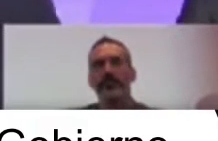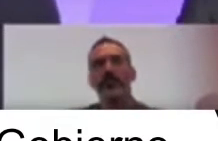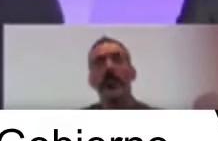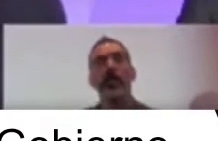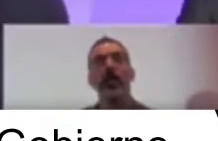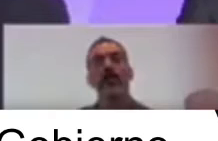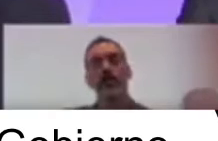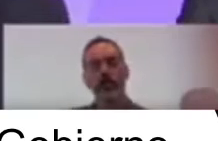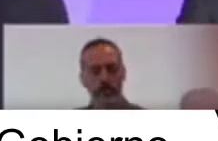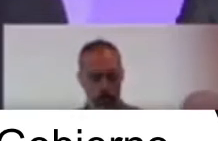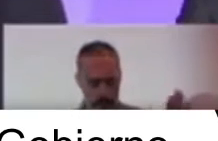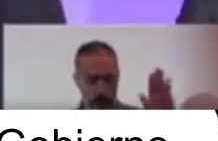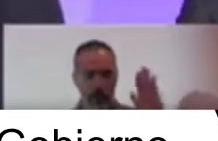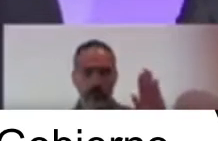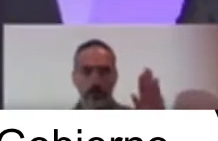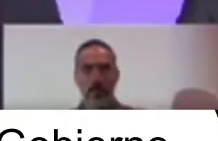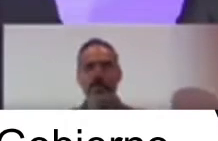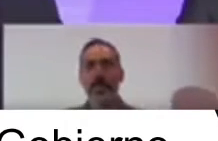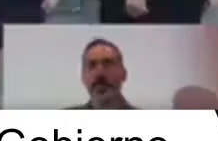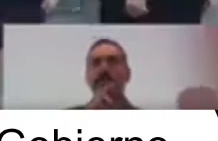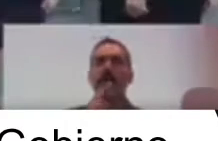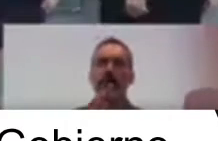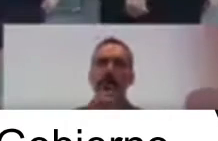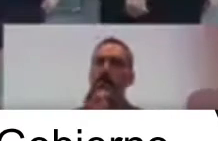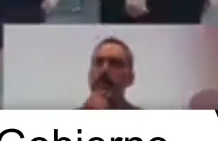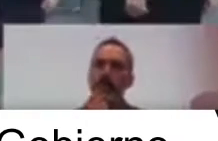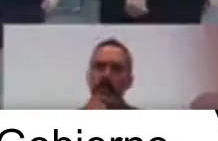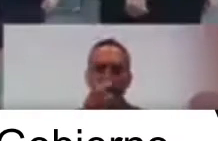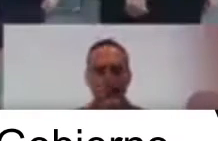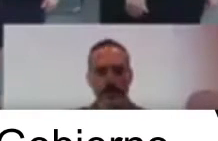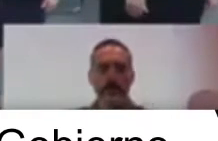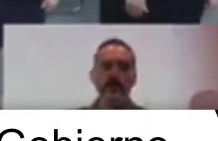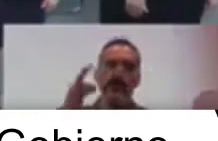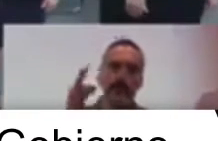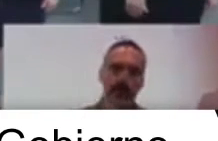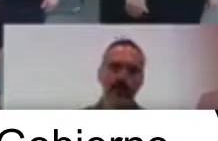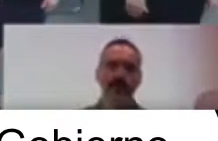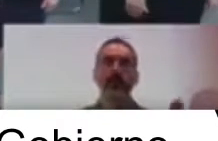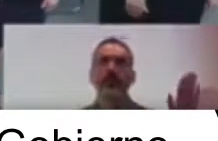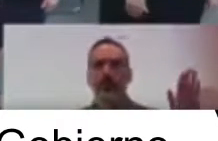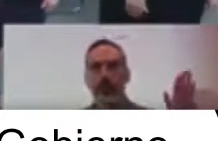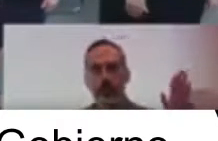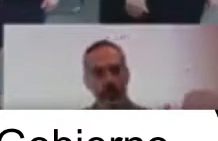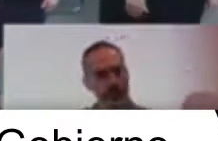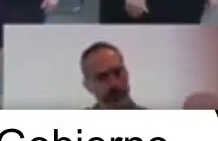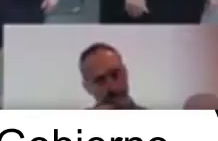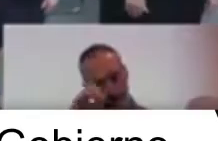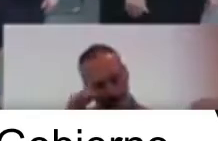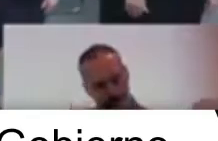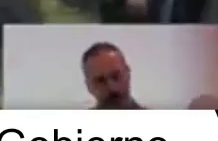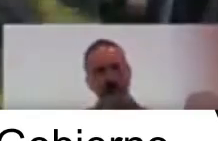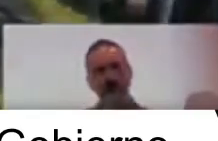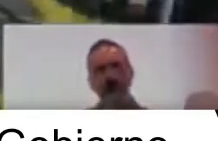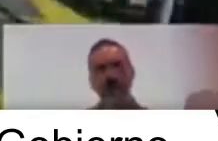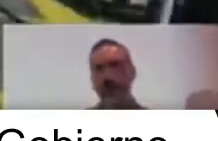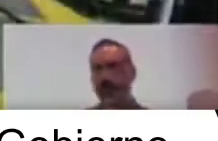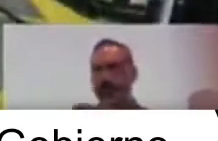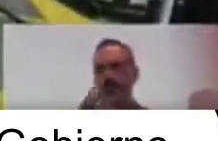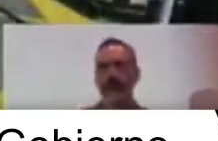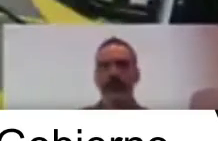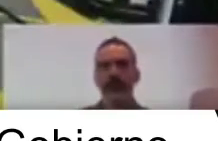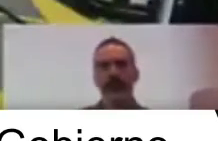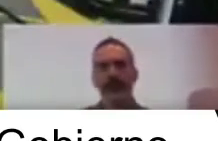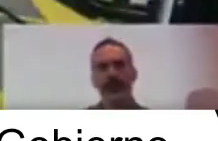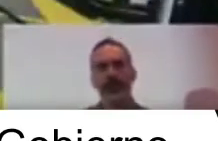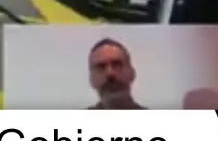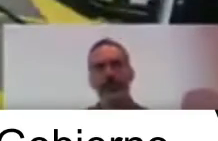Prometimos más y mejores policías y cumplimos. Prometimos más seguridad y por eso reactivamos el sistema